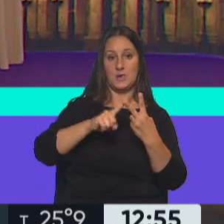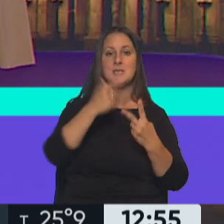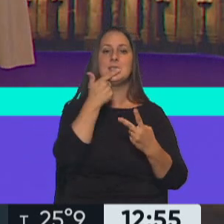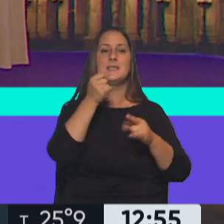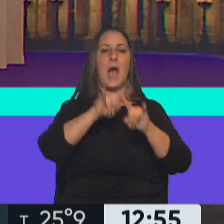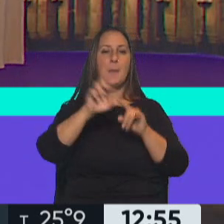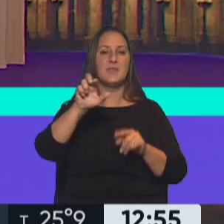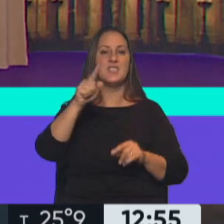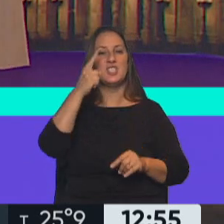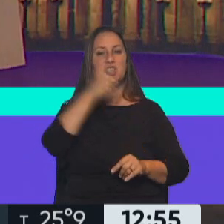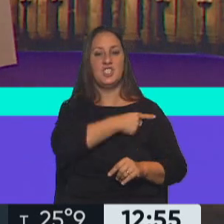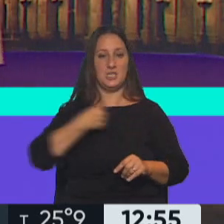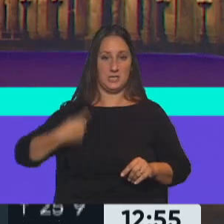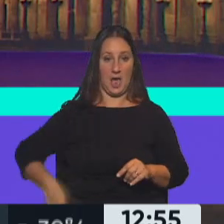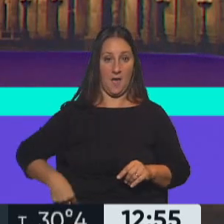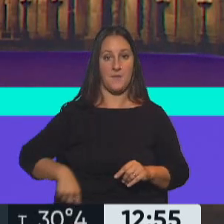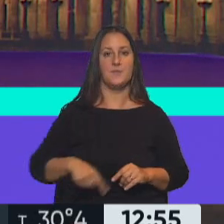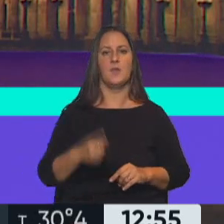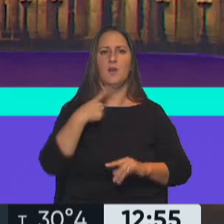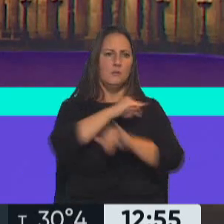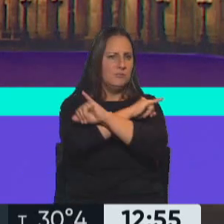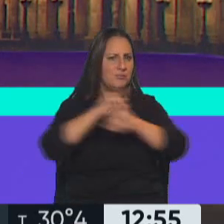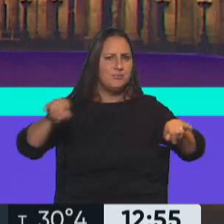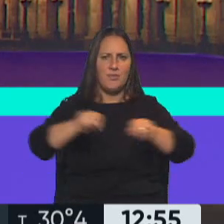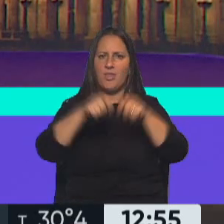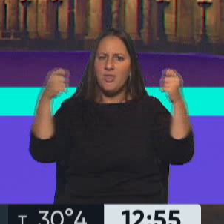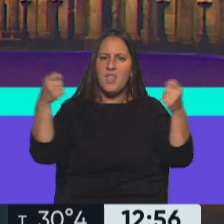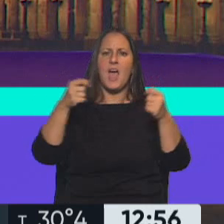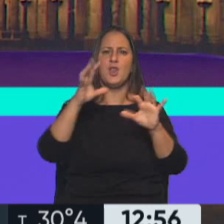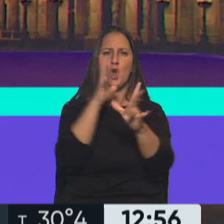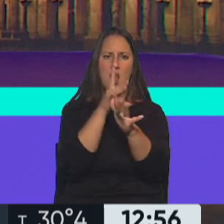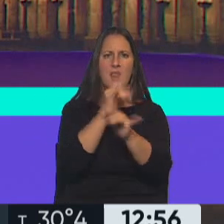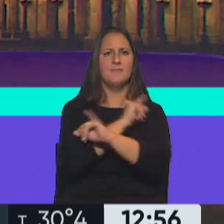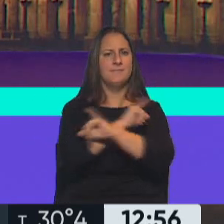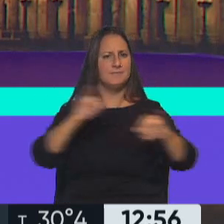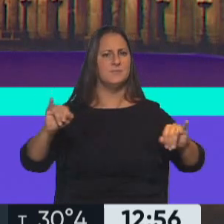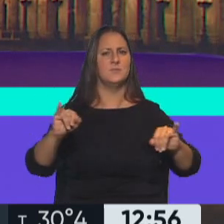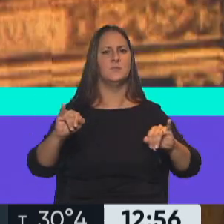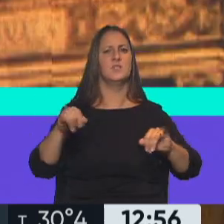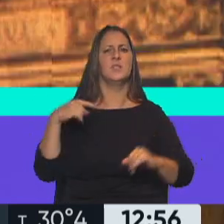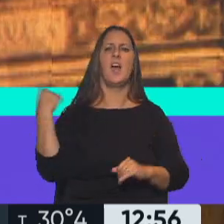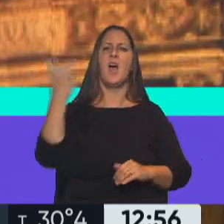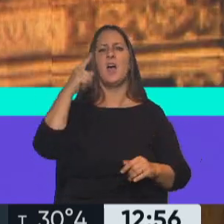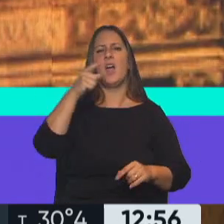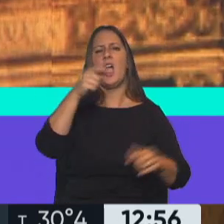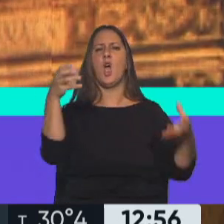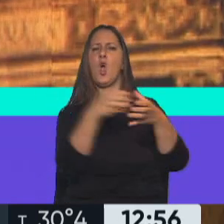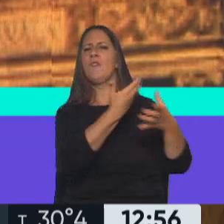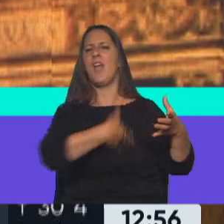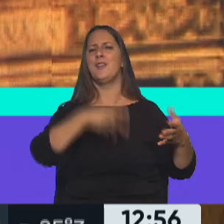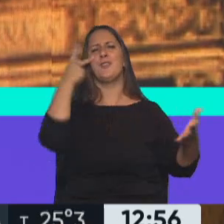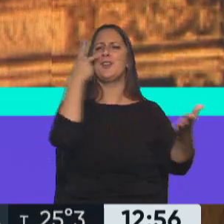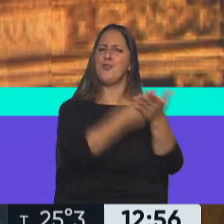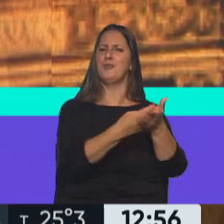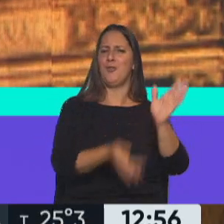chino, una noticia, esta salió en todos los diarios. De hecho, el diario Clarín reconocieron que va a haber un aumento tarifario como